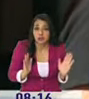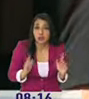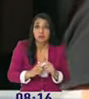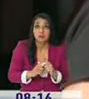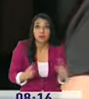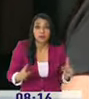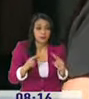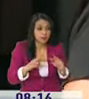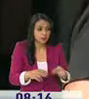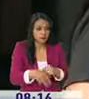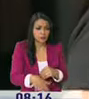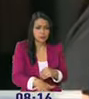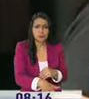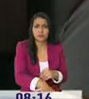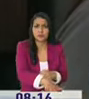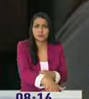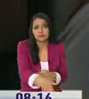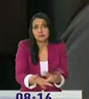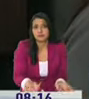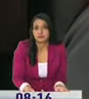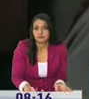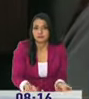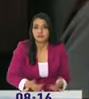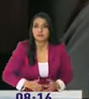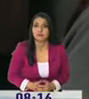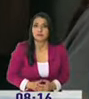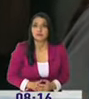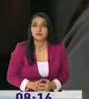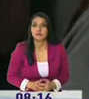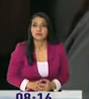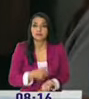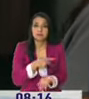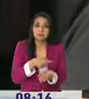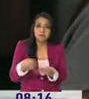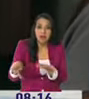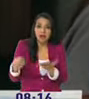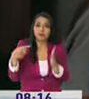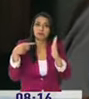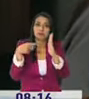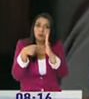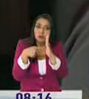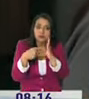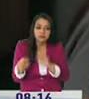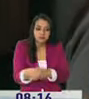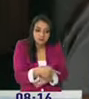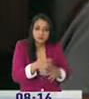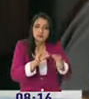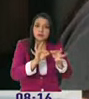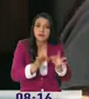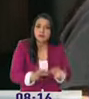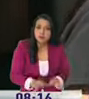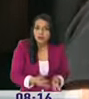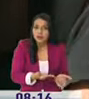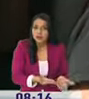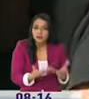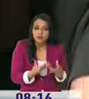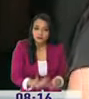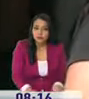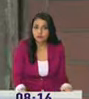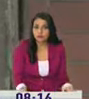me parece que está mal porque a la final uno paga en el impuesto para que resuelvan